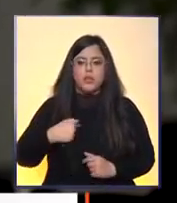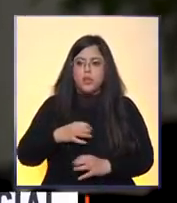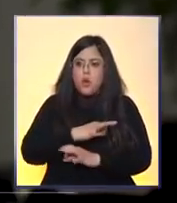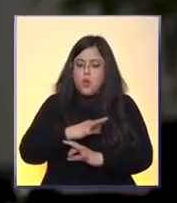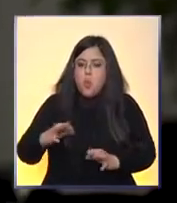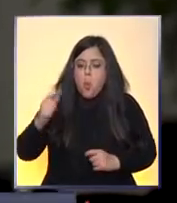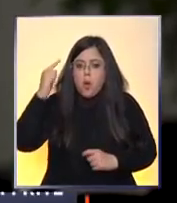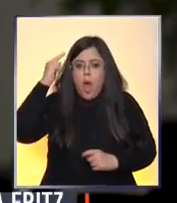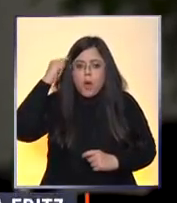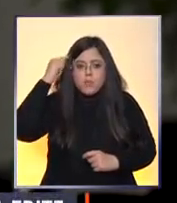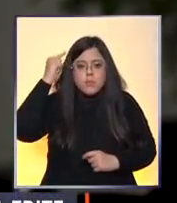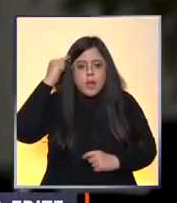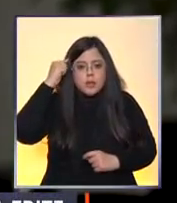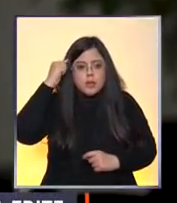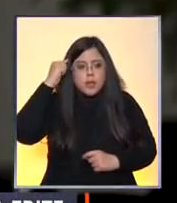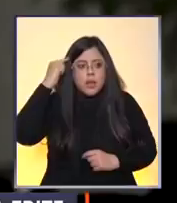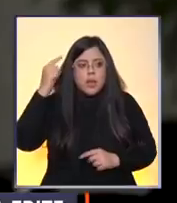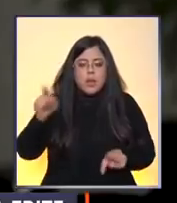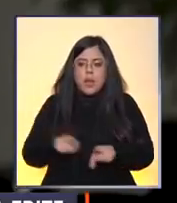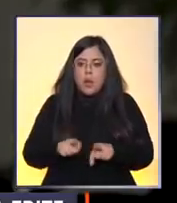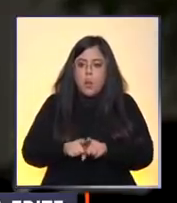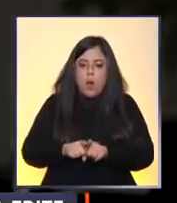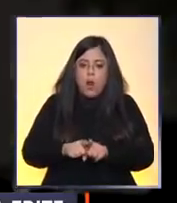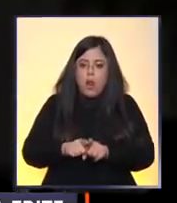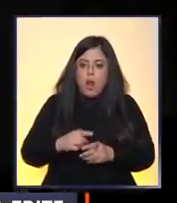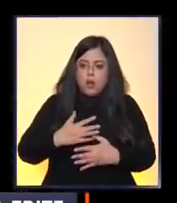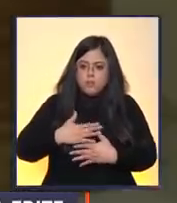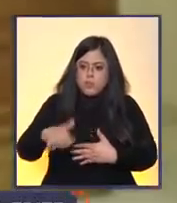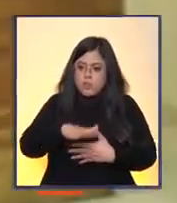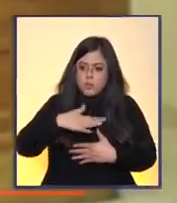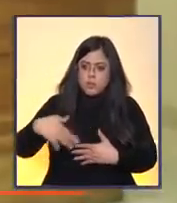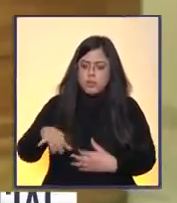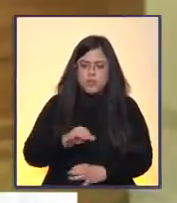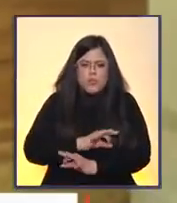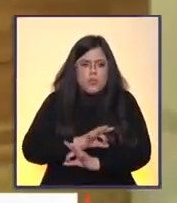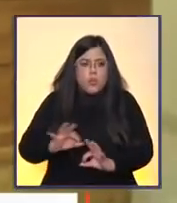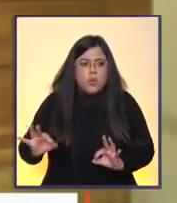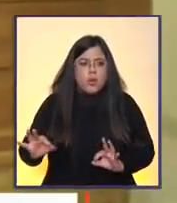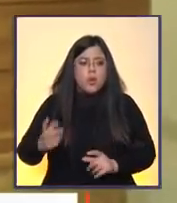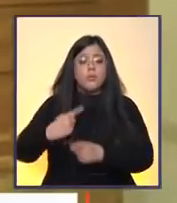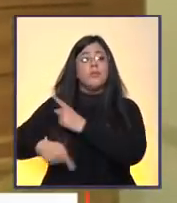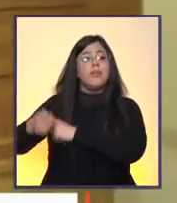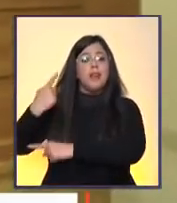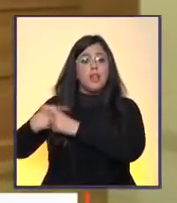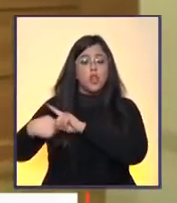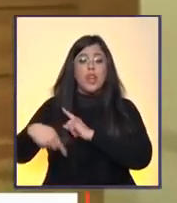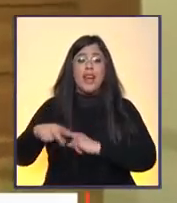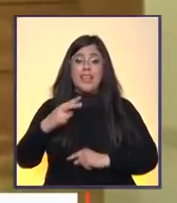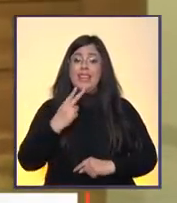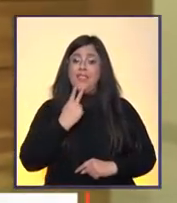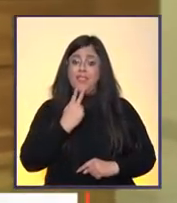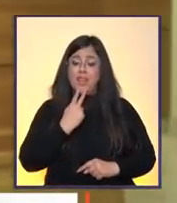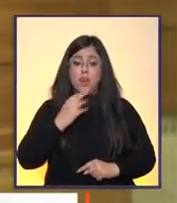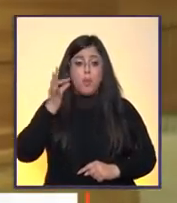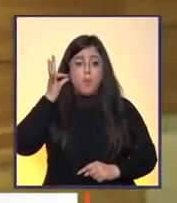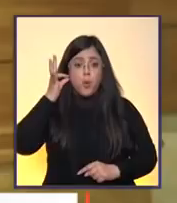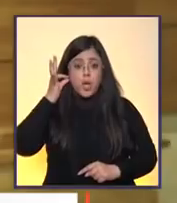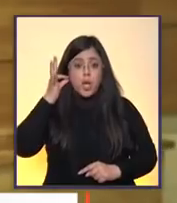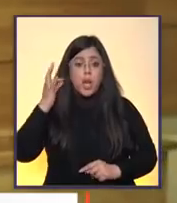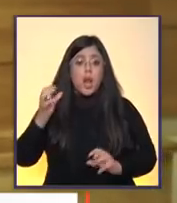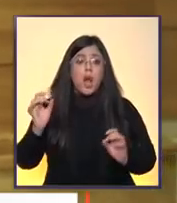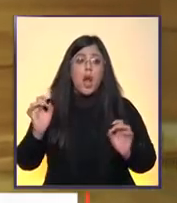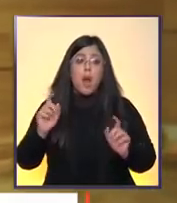cabeza que hubiesen llegado a pasar las cosas que pasaron. La historia que debieron vivir estas mujeres para muchos pareciera